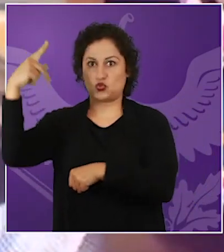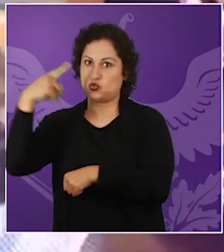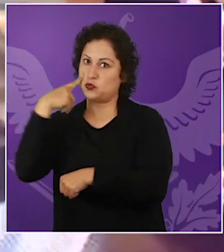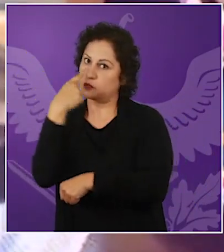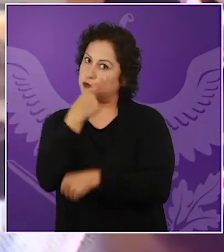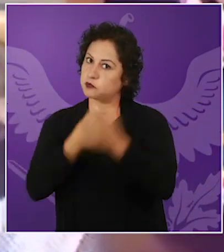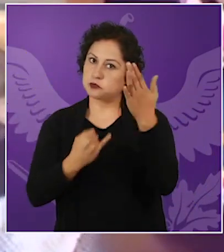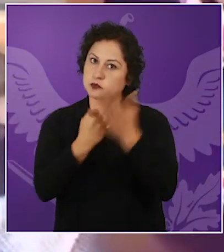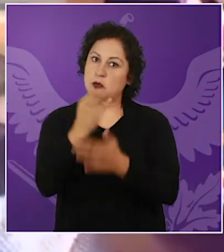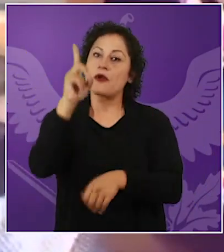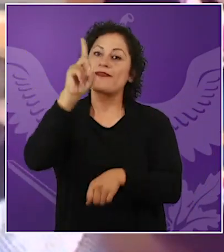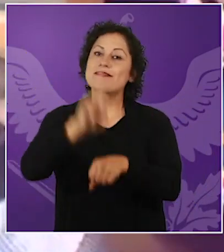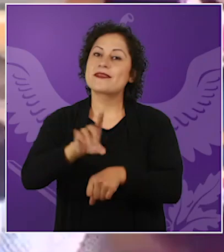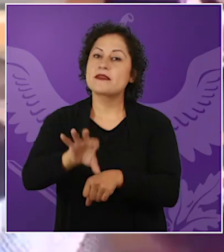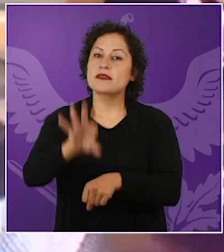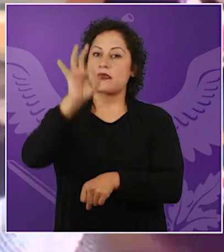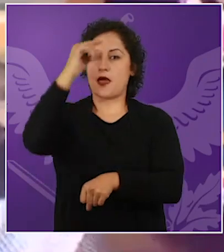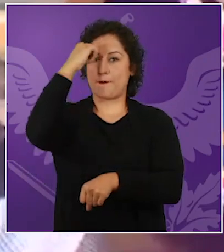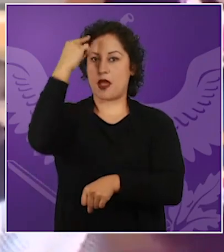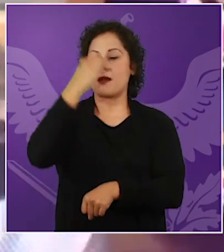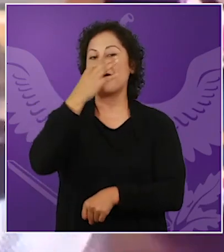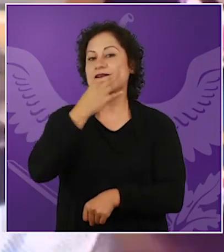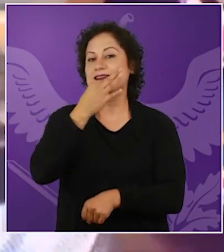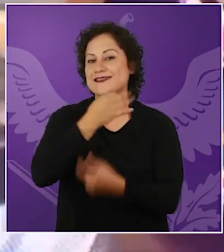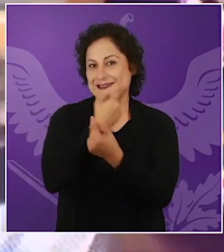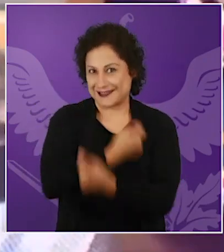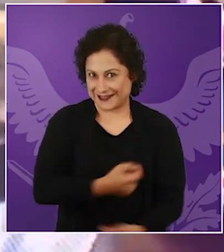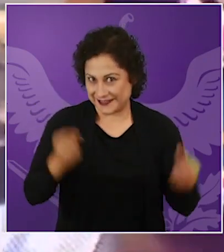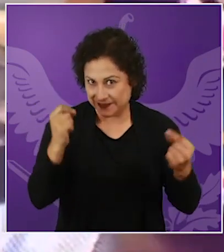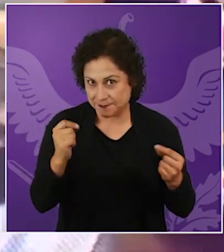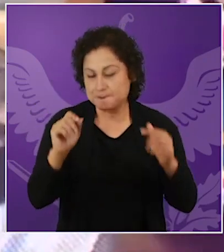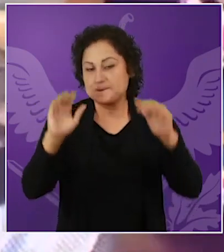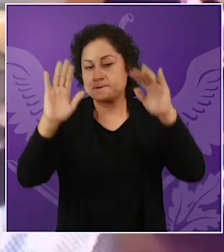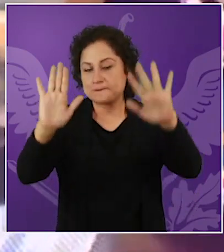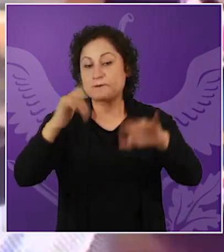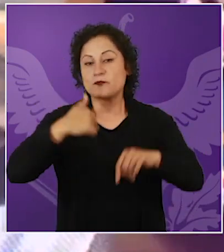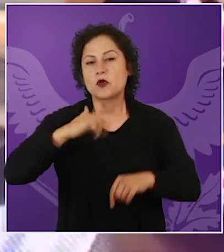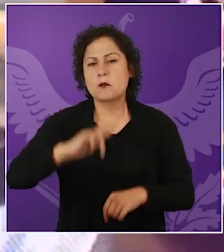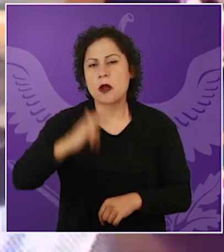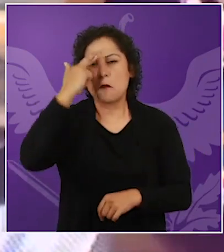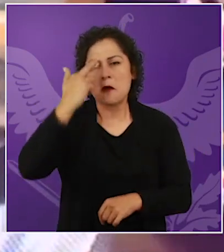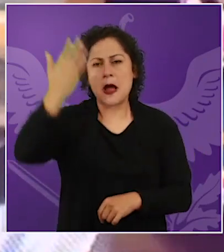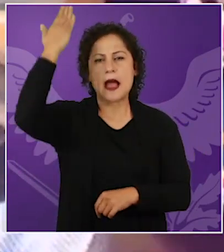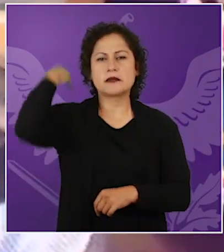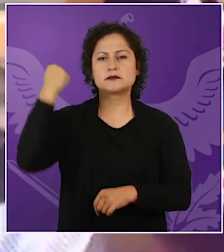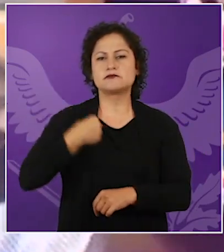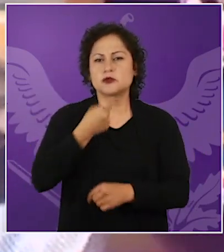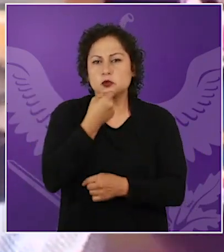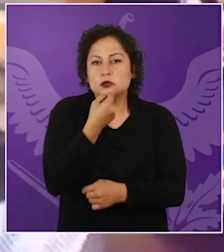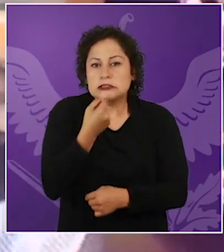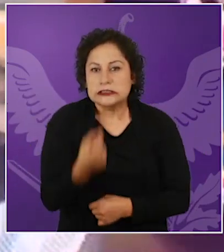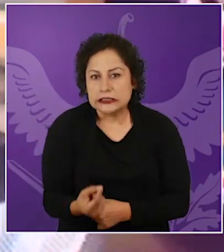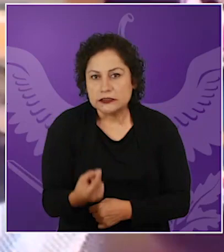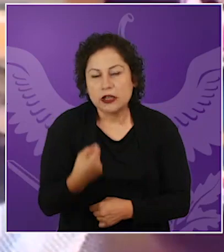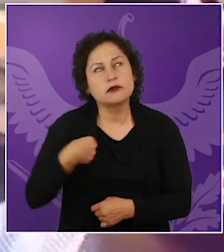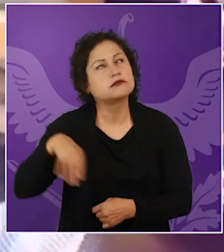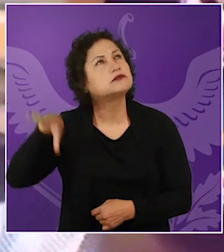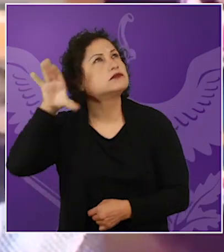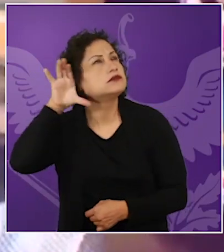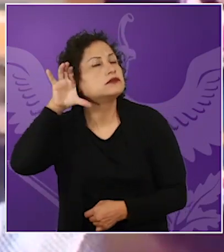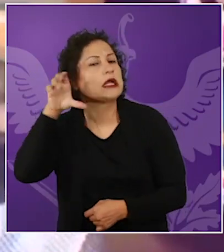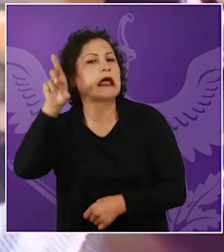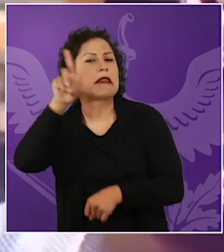celebrar las infancias. Cuando yo era niña hablábamos del Día del Niño, pero ahora sabemos